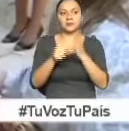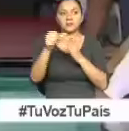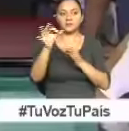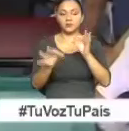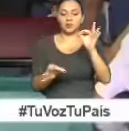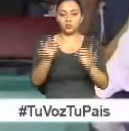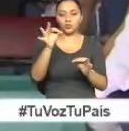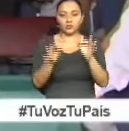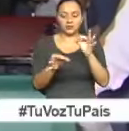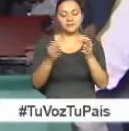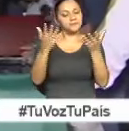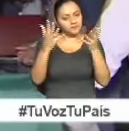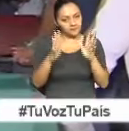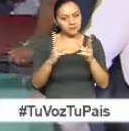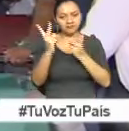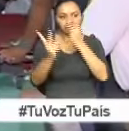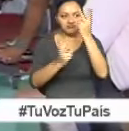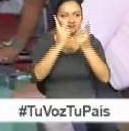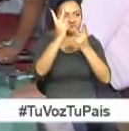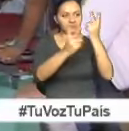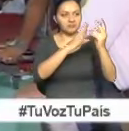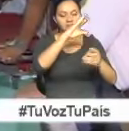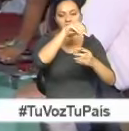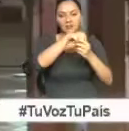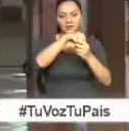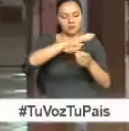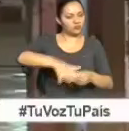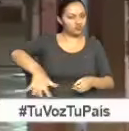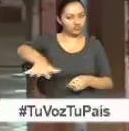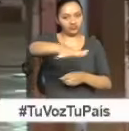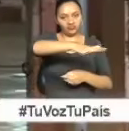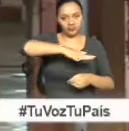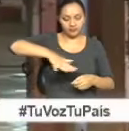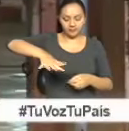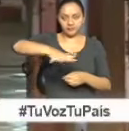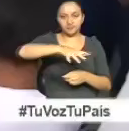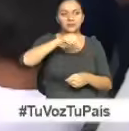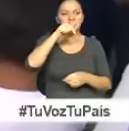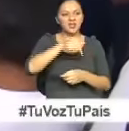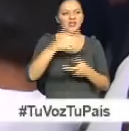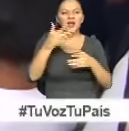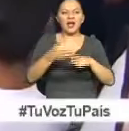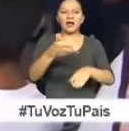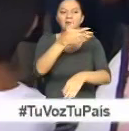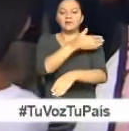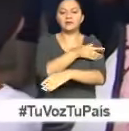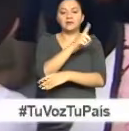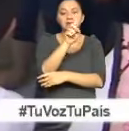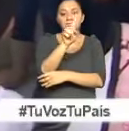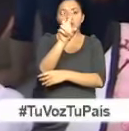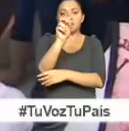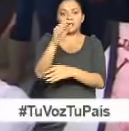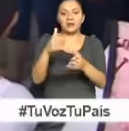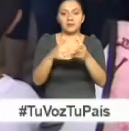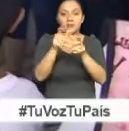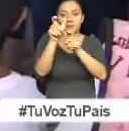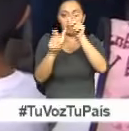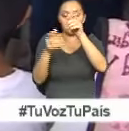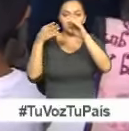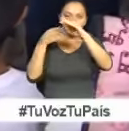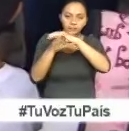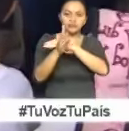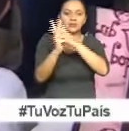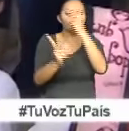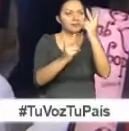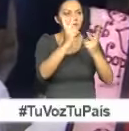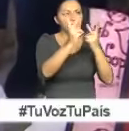Zúñiga realizaron un recorrido por las instalaciones de esta cárcel, la cual ha recibido a 120 mil personas, quienes pueden